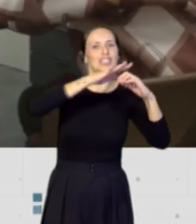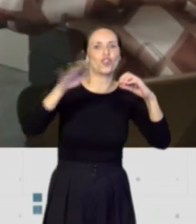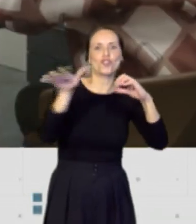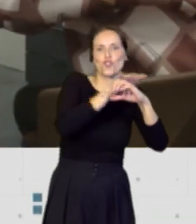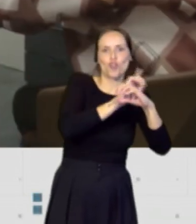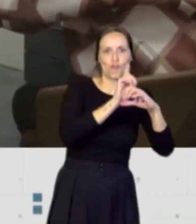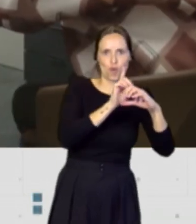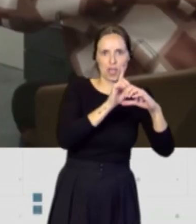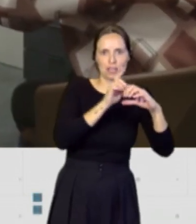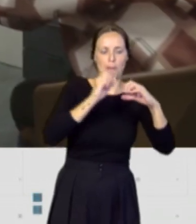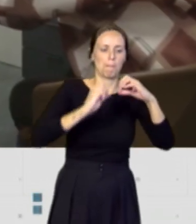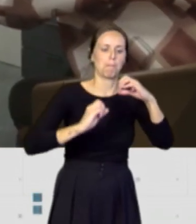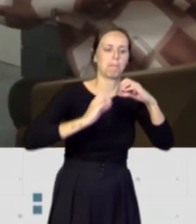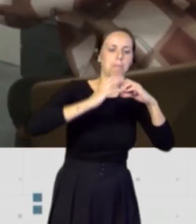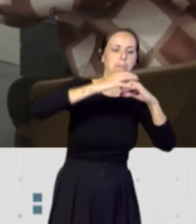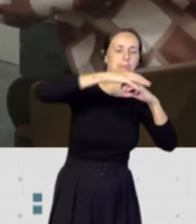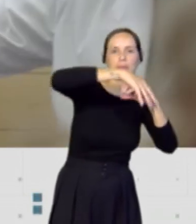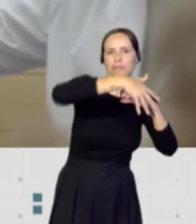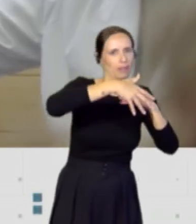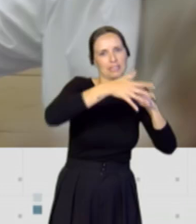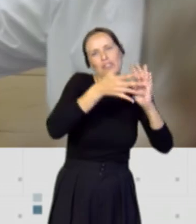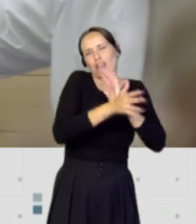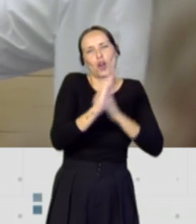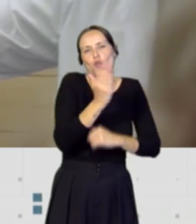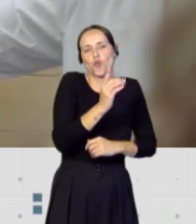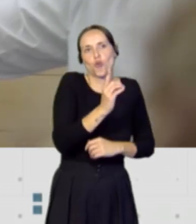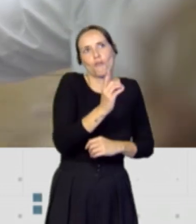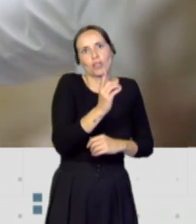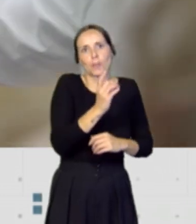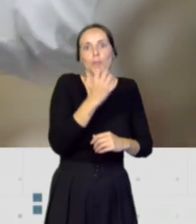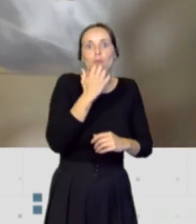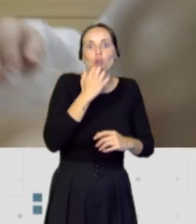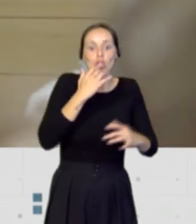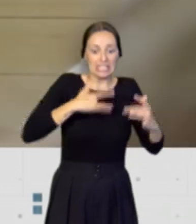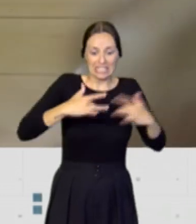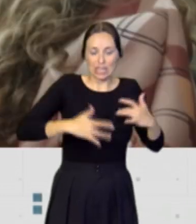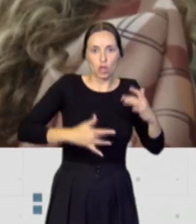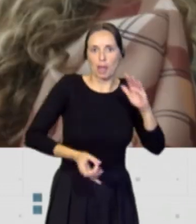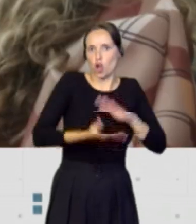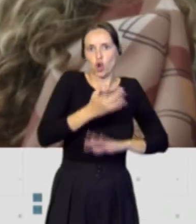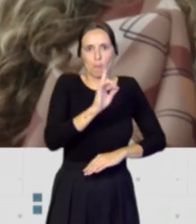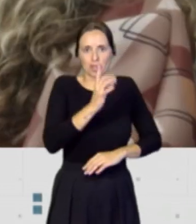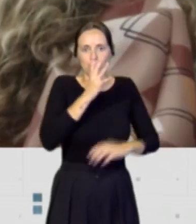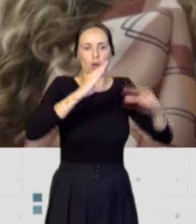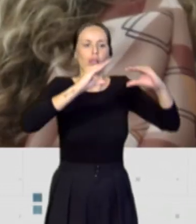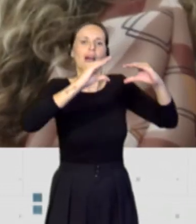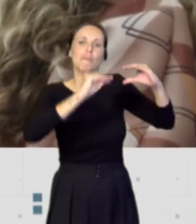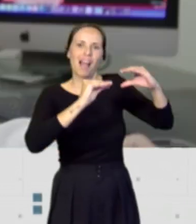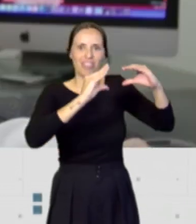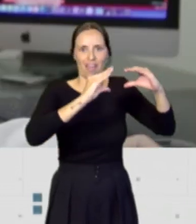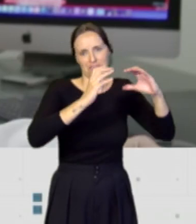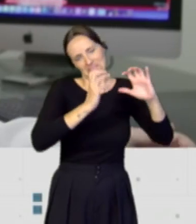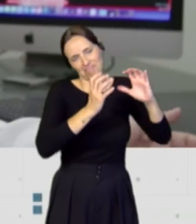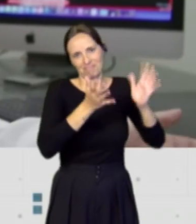y no ocasione pues la afectación, digamos, de los síntomas que presenta. Y después hay casos un poquito